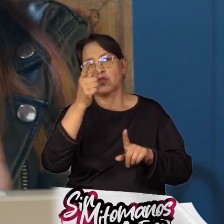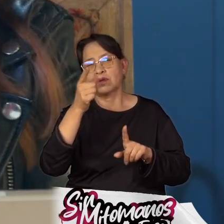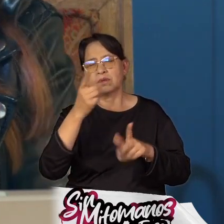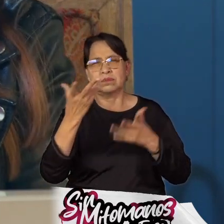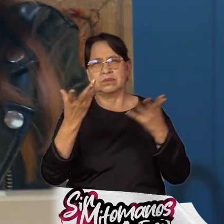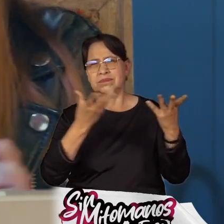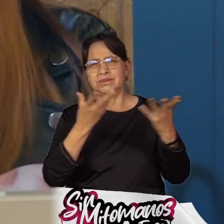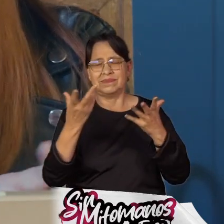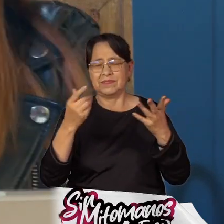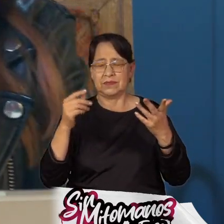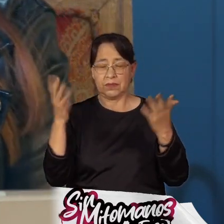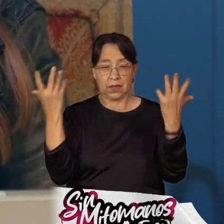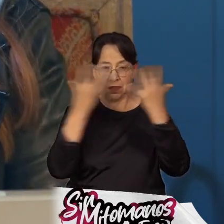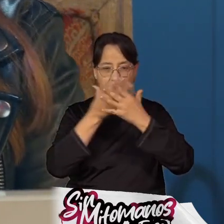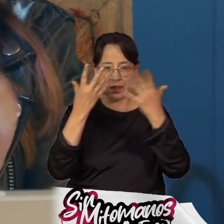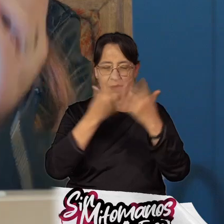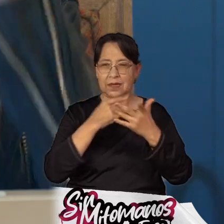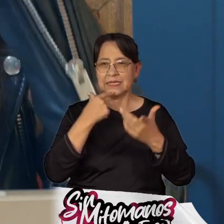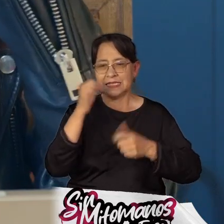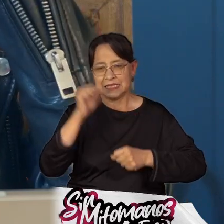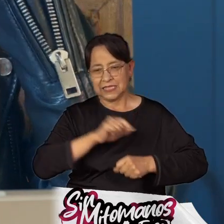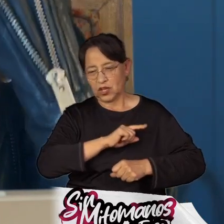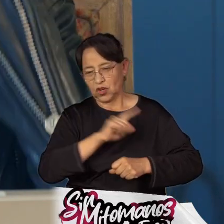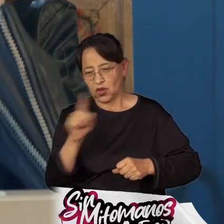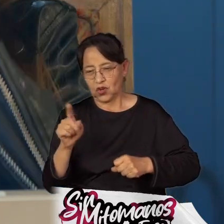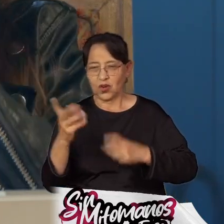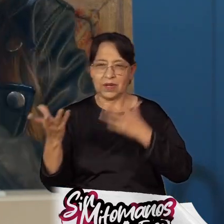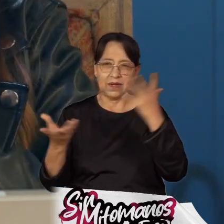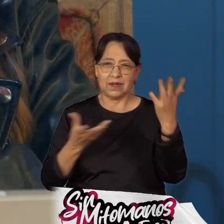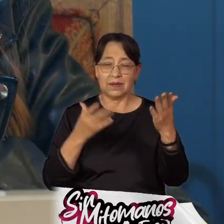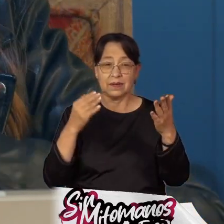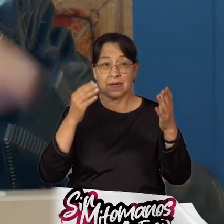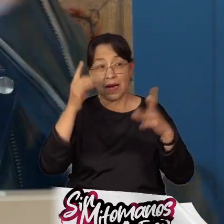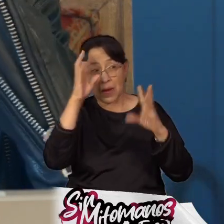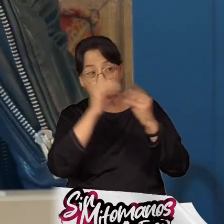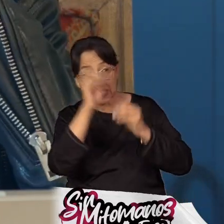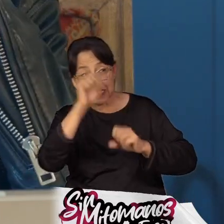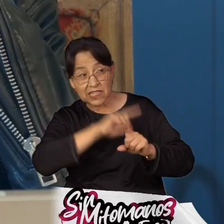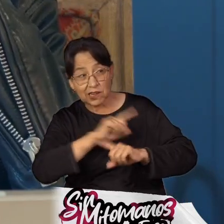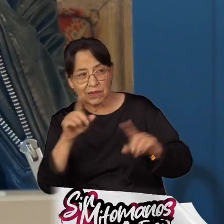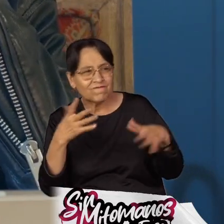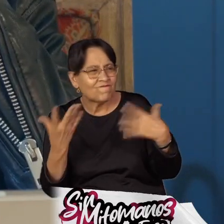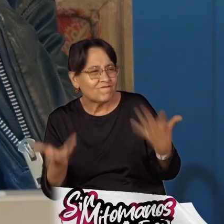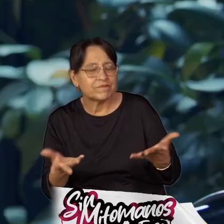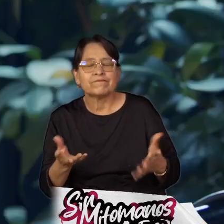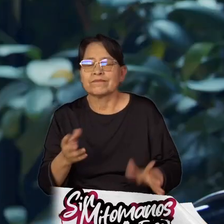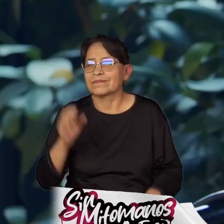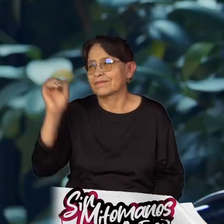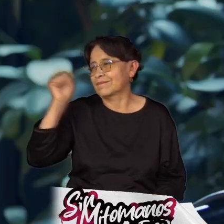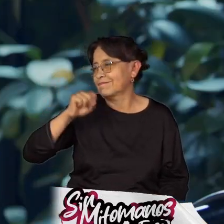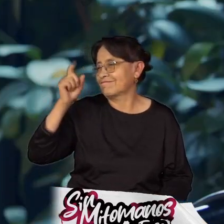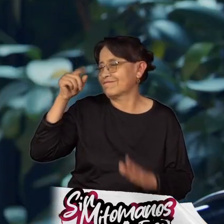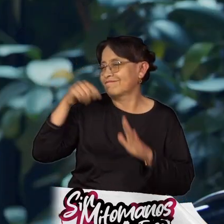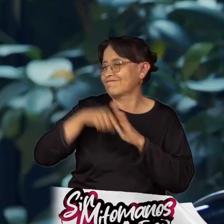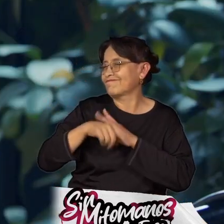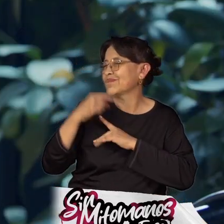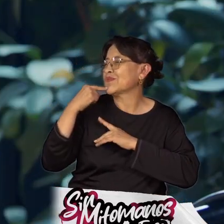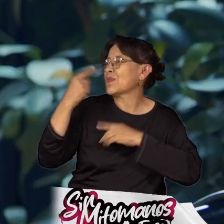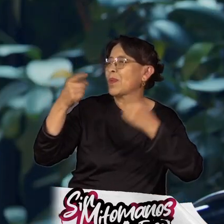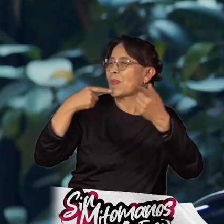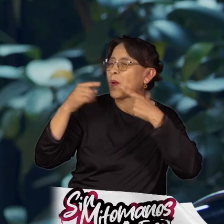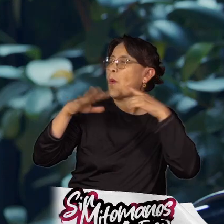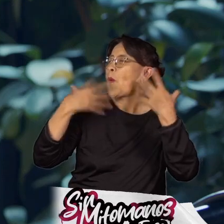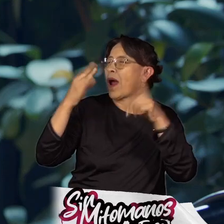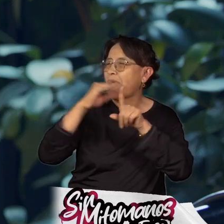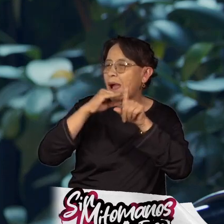la disyuntiva del asunto, si está uno a favor o en contra de la eliminación Sí, de esos estratos. hay que profundizar el debate de la eliminación de los